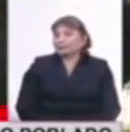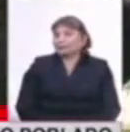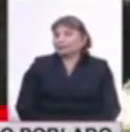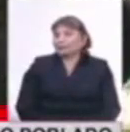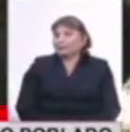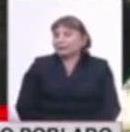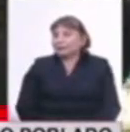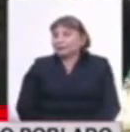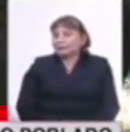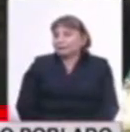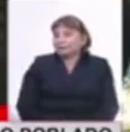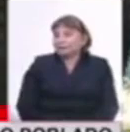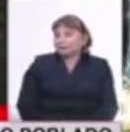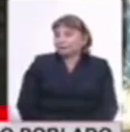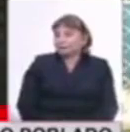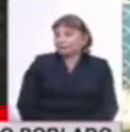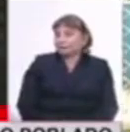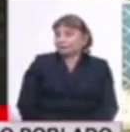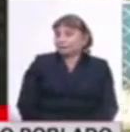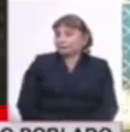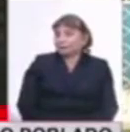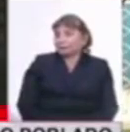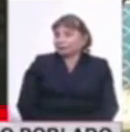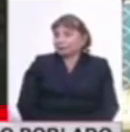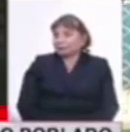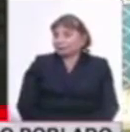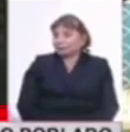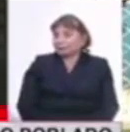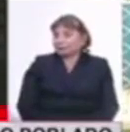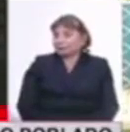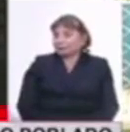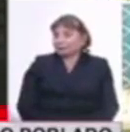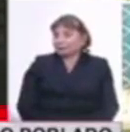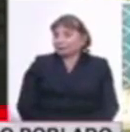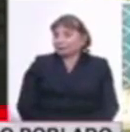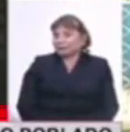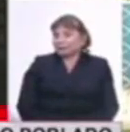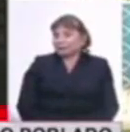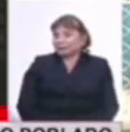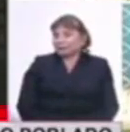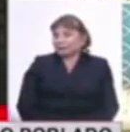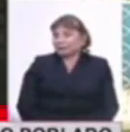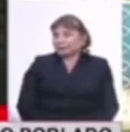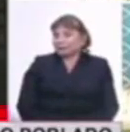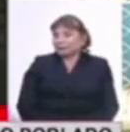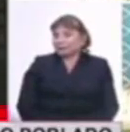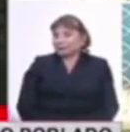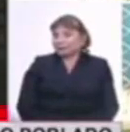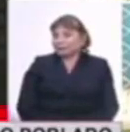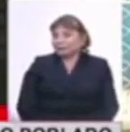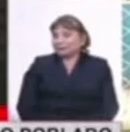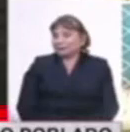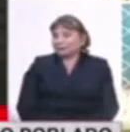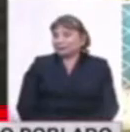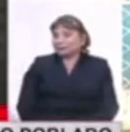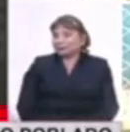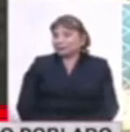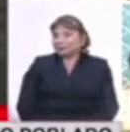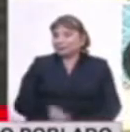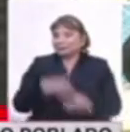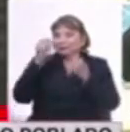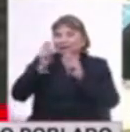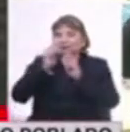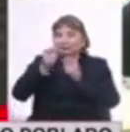pronto hace más o menos unos 12 años atrás, ojo, Legles Pampa, Acobamba, Huancavelica, hace 12